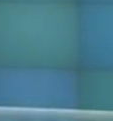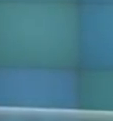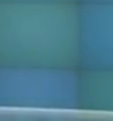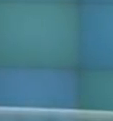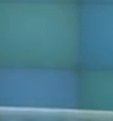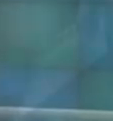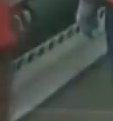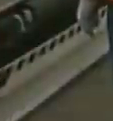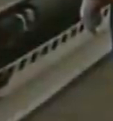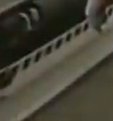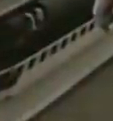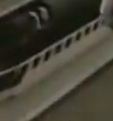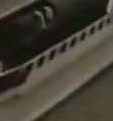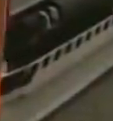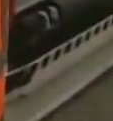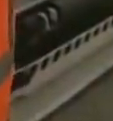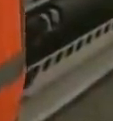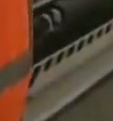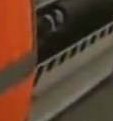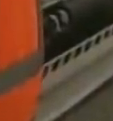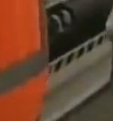hora. Veamos.